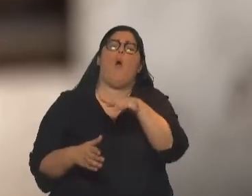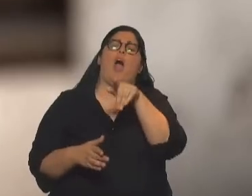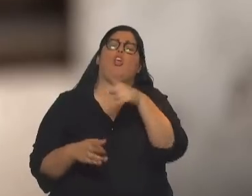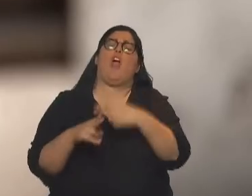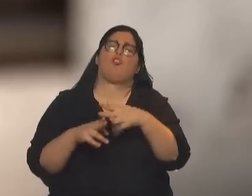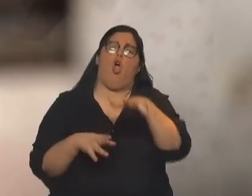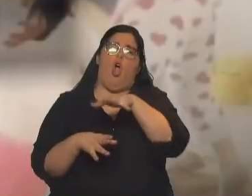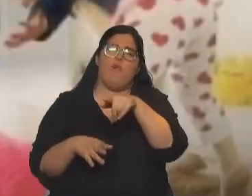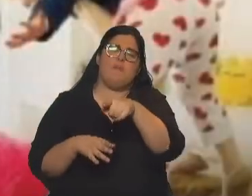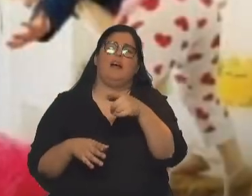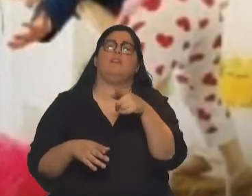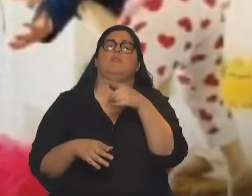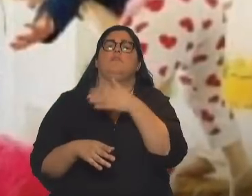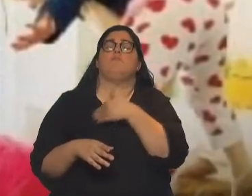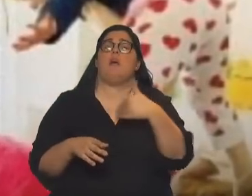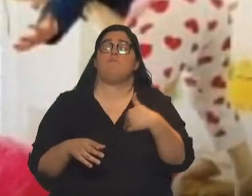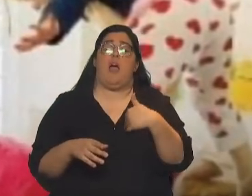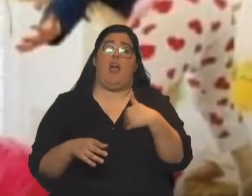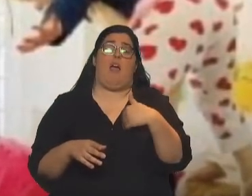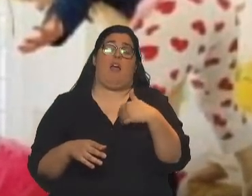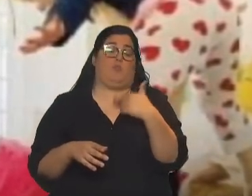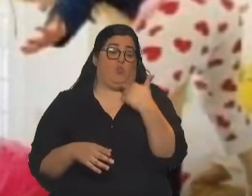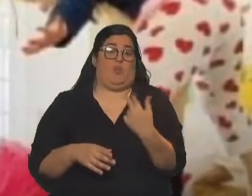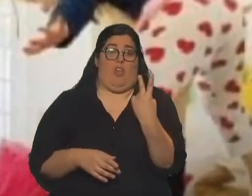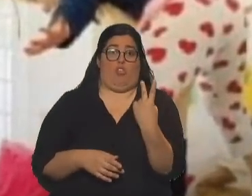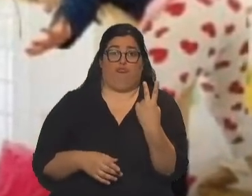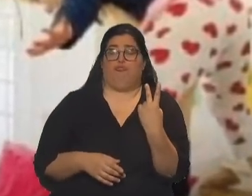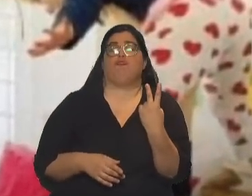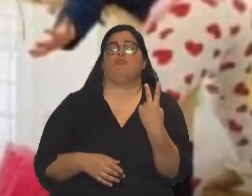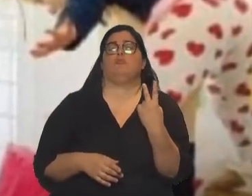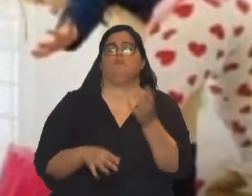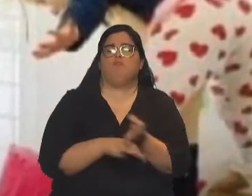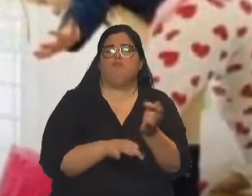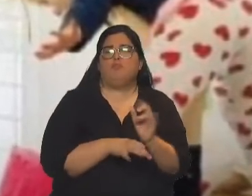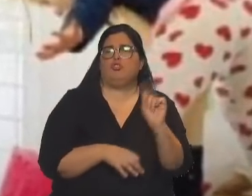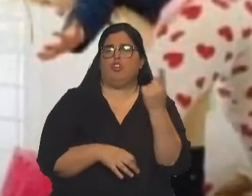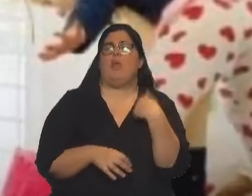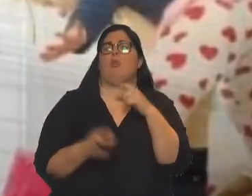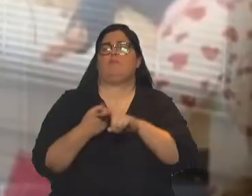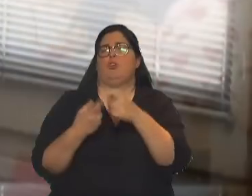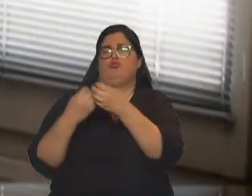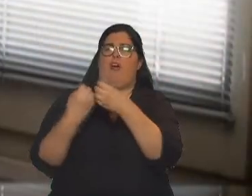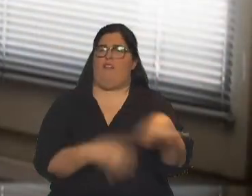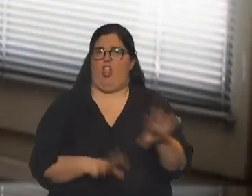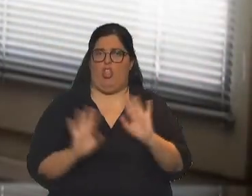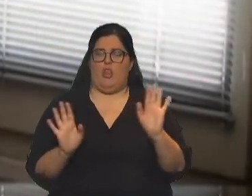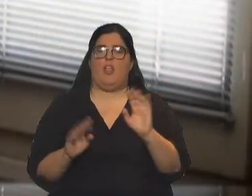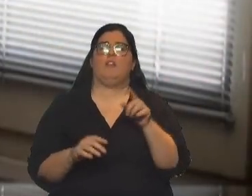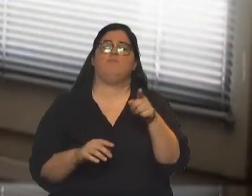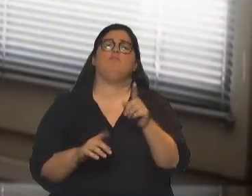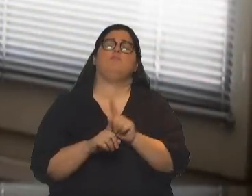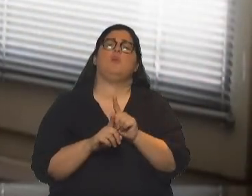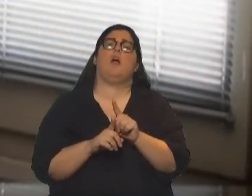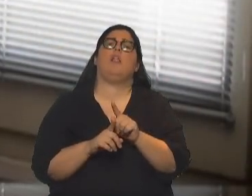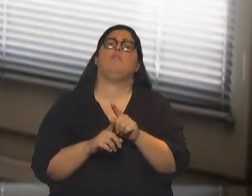fue la hija más pequeña de una madre que crió sola a sus dos niñas luego de que su marido las abandonara. Dios, patria y familia